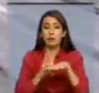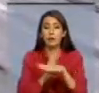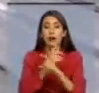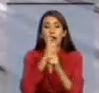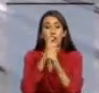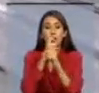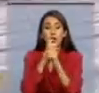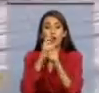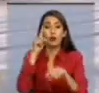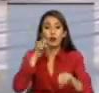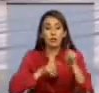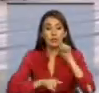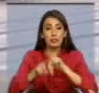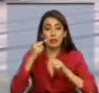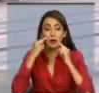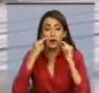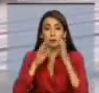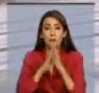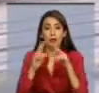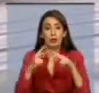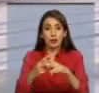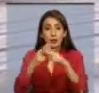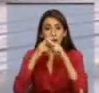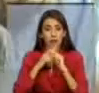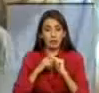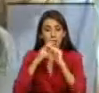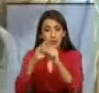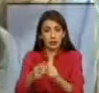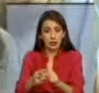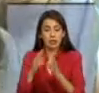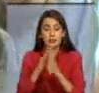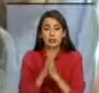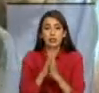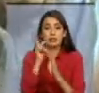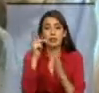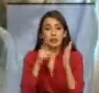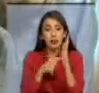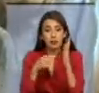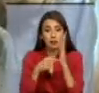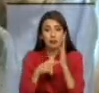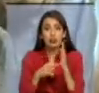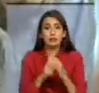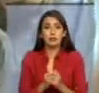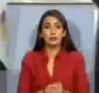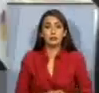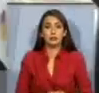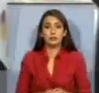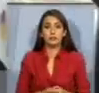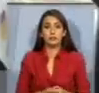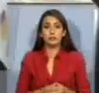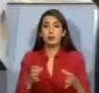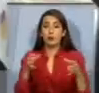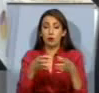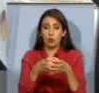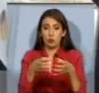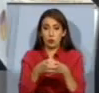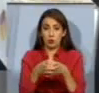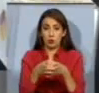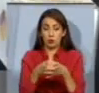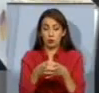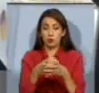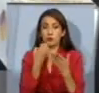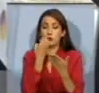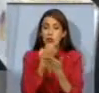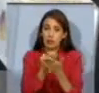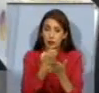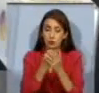ofrecen créditos preferenciales específicos para los frentistas y comerciantes afectados. Un conjunto de productos financieros